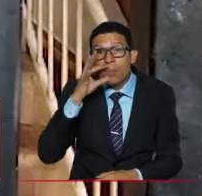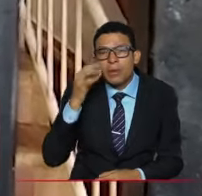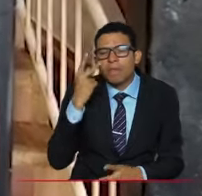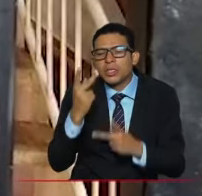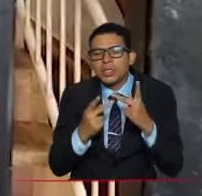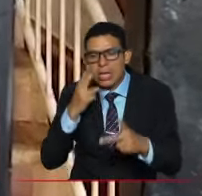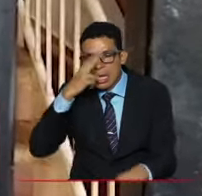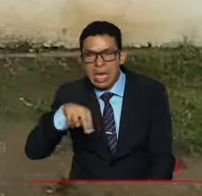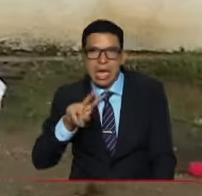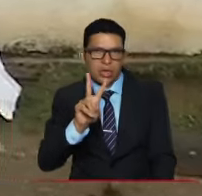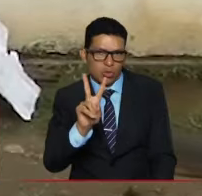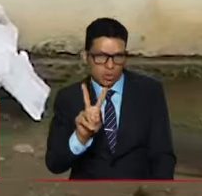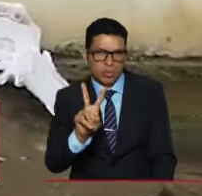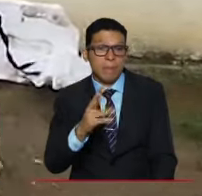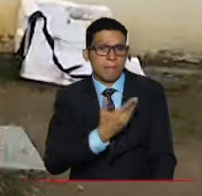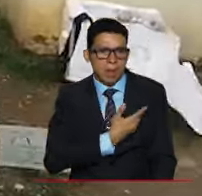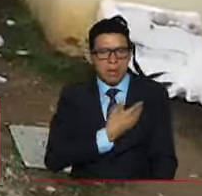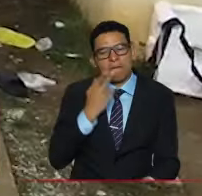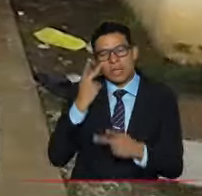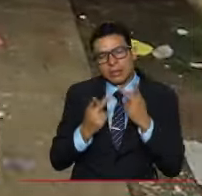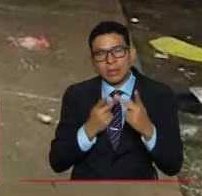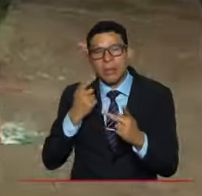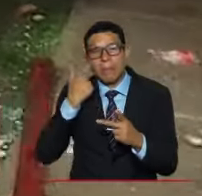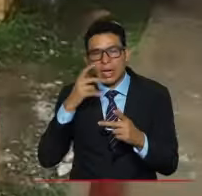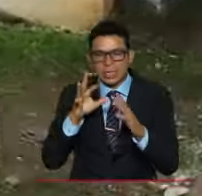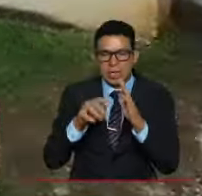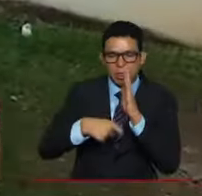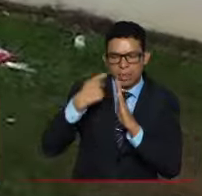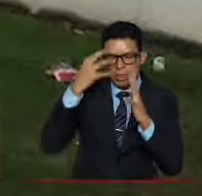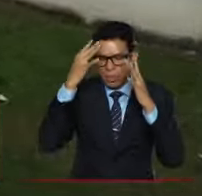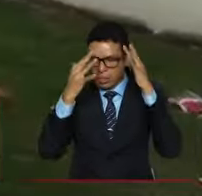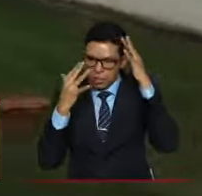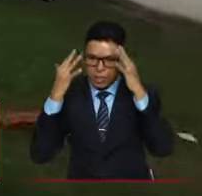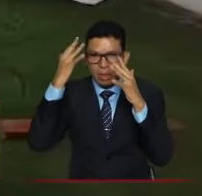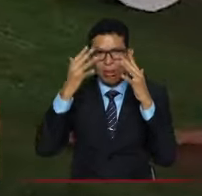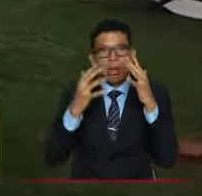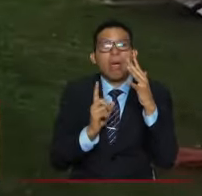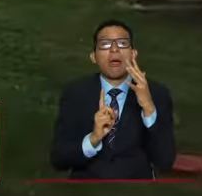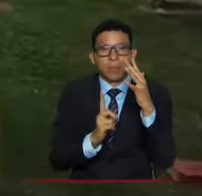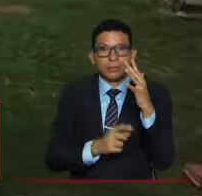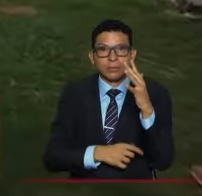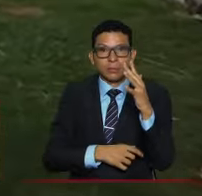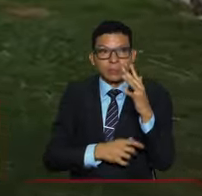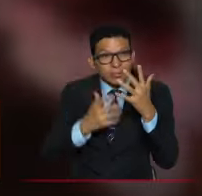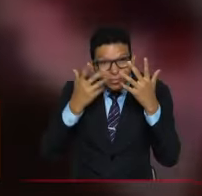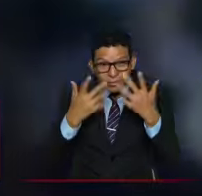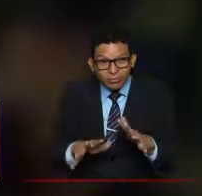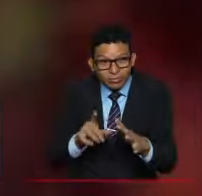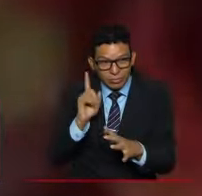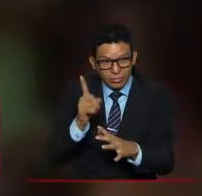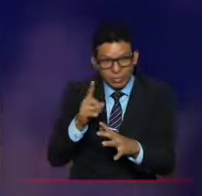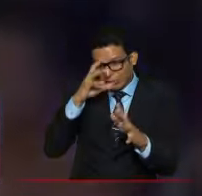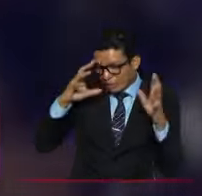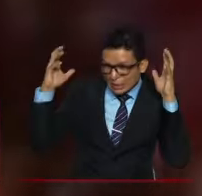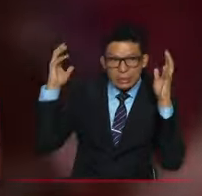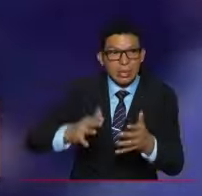dos hijas menores y a la madre de las mismas, al parecer estaba bajo los efectos de sustancias alucinógenas. Una vez protagonizó el incidente, desató